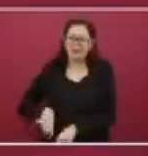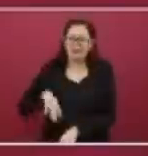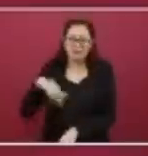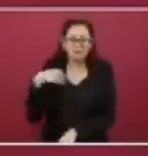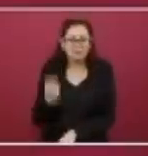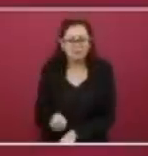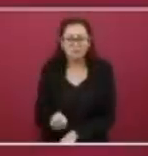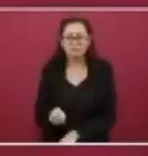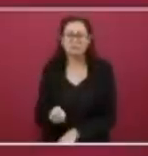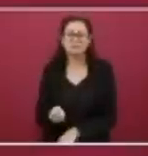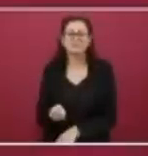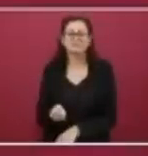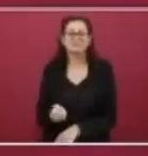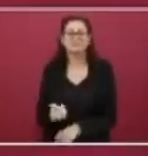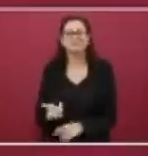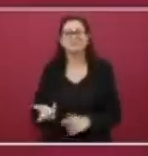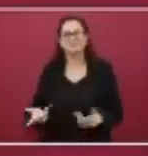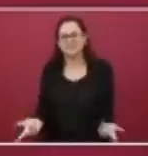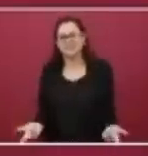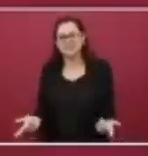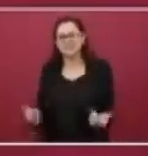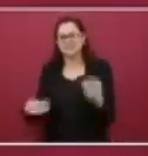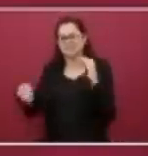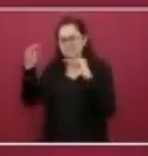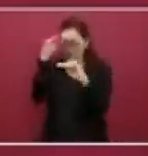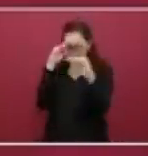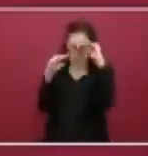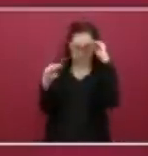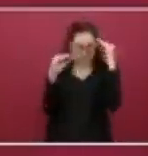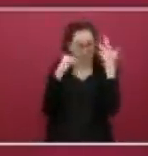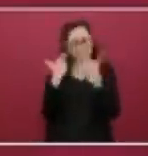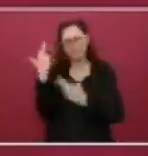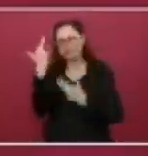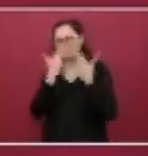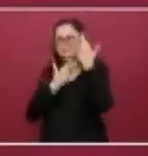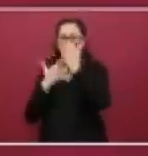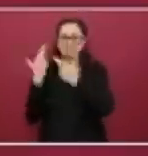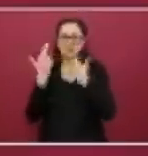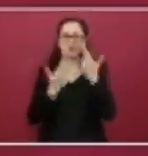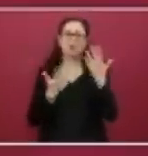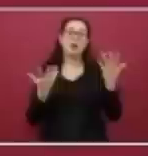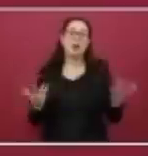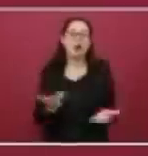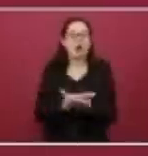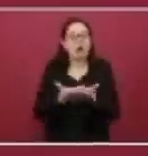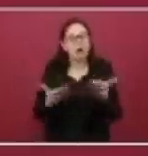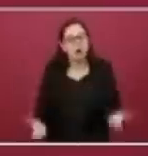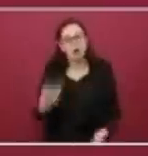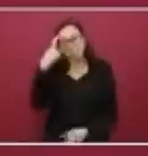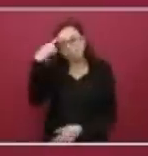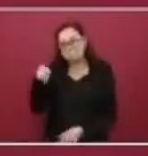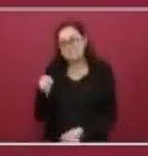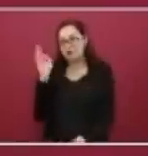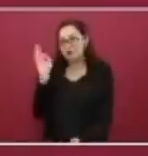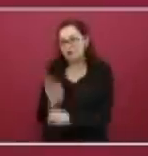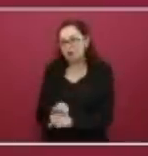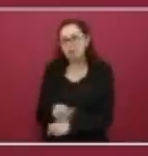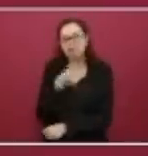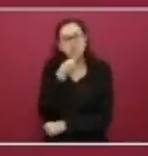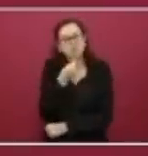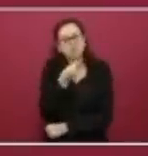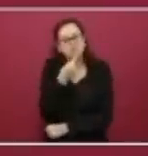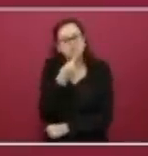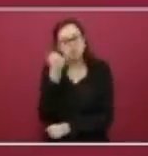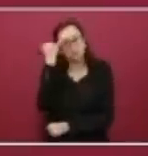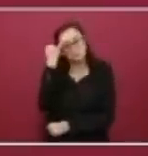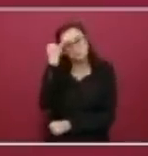entonces estamos analizando ese imagínense cuando se trata de estancias infantiles lo que